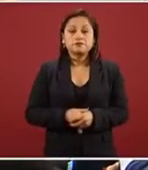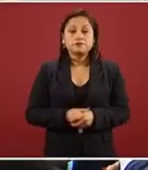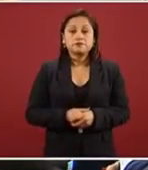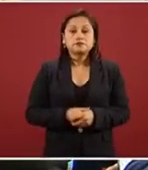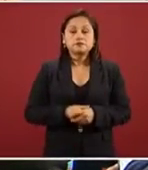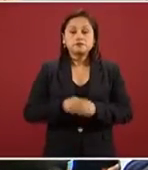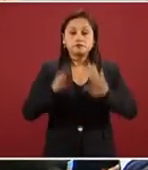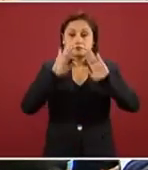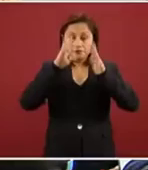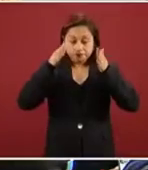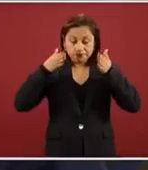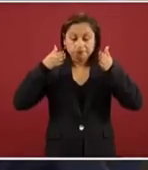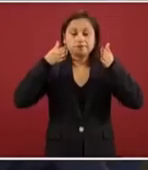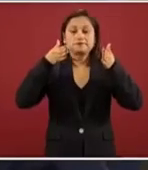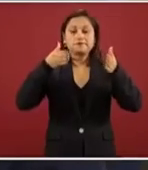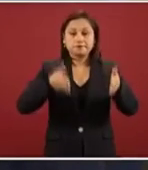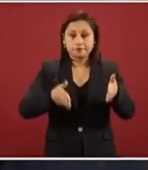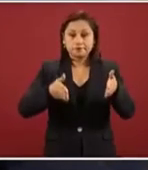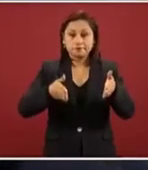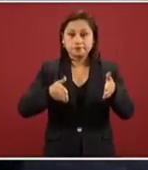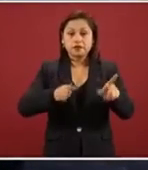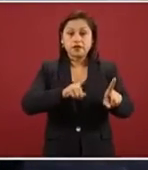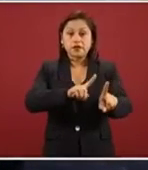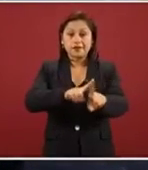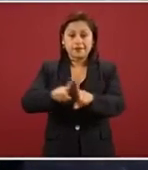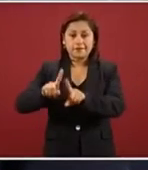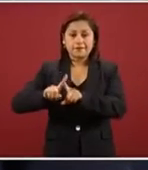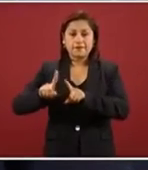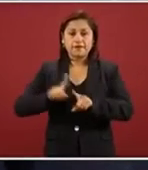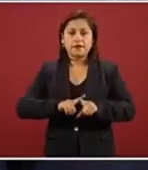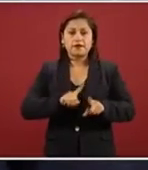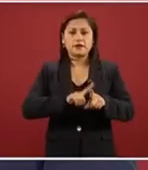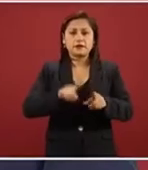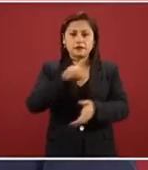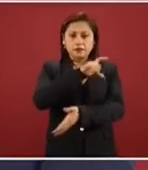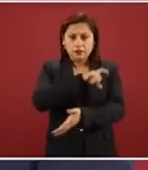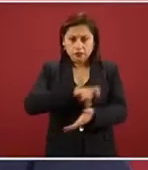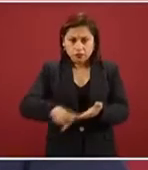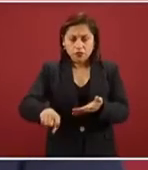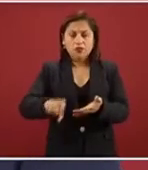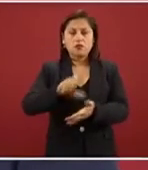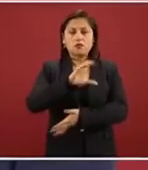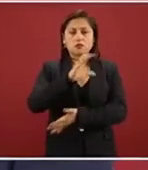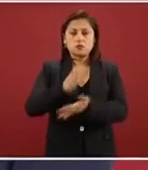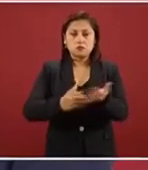concentrar las adquisiciones, las compras